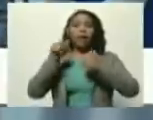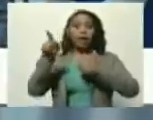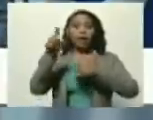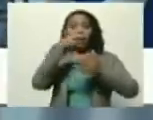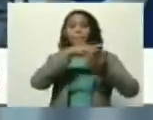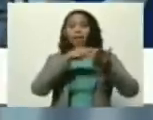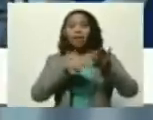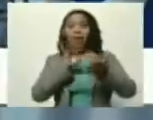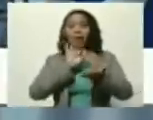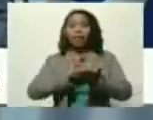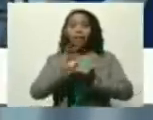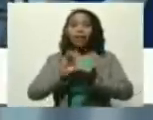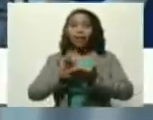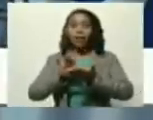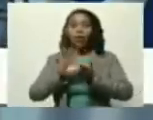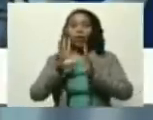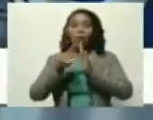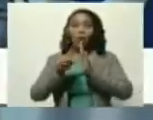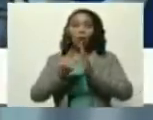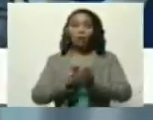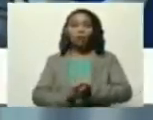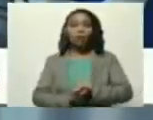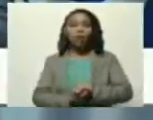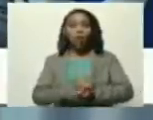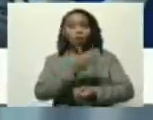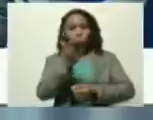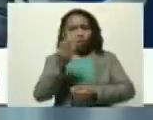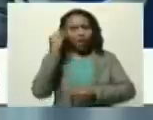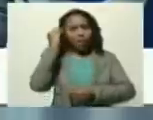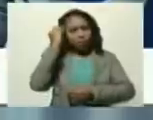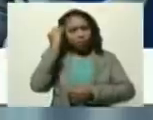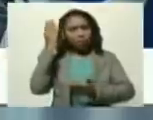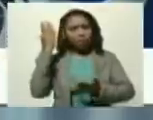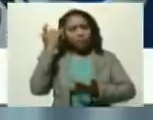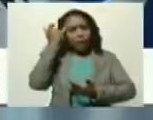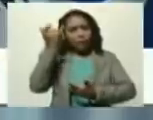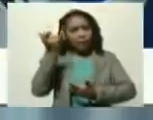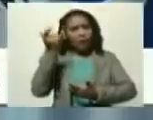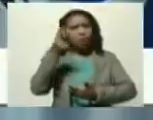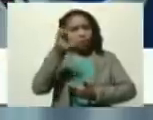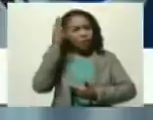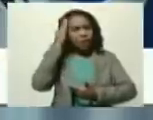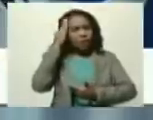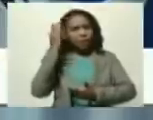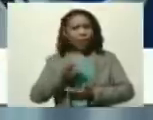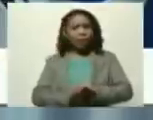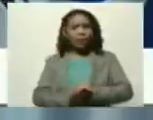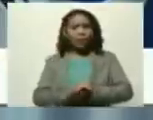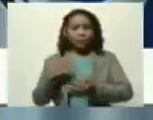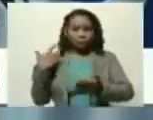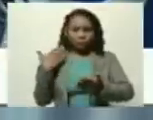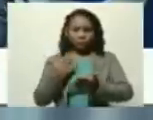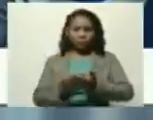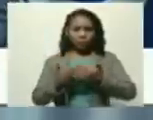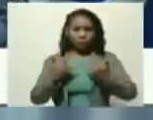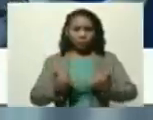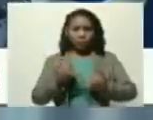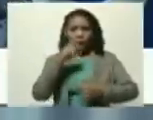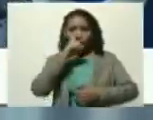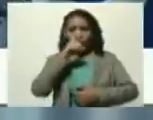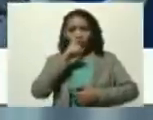estratégico robado. Para que tengan ustedes una idea, en lo que va del año 2022, apenas